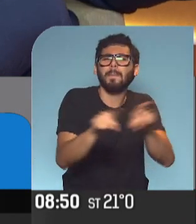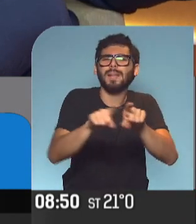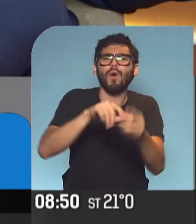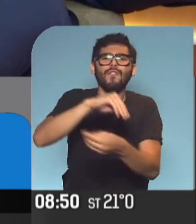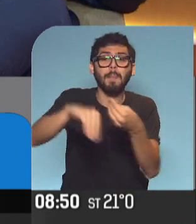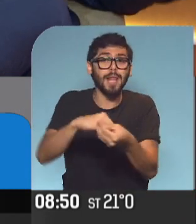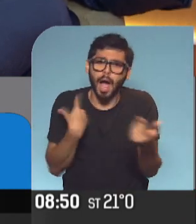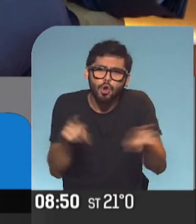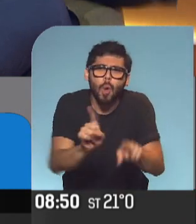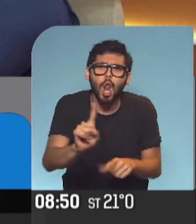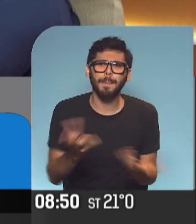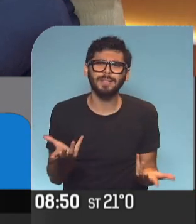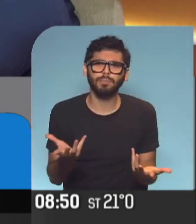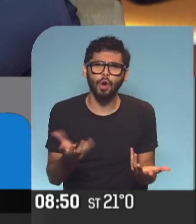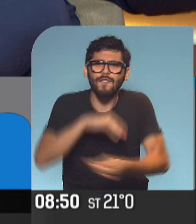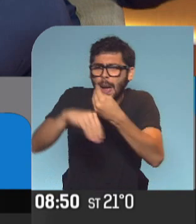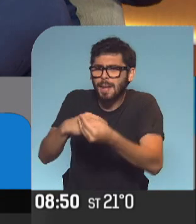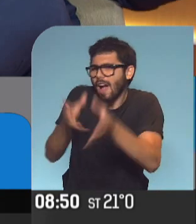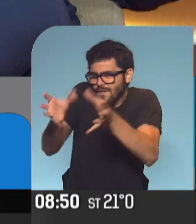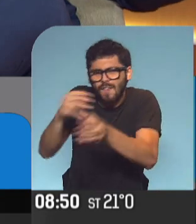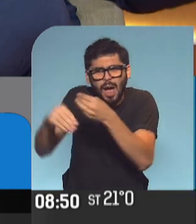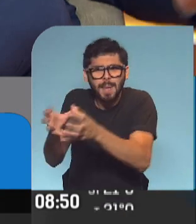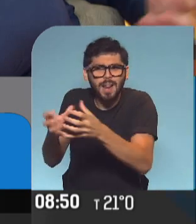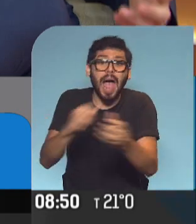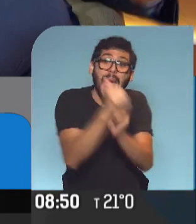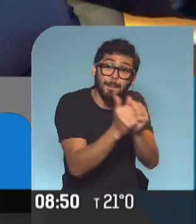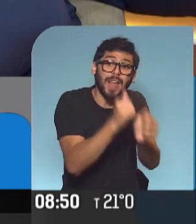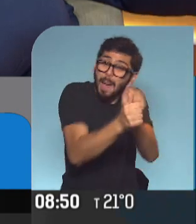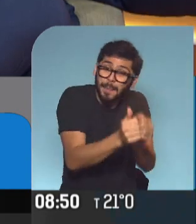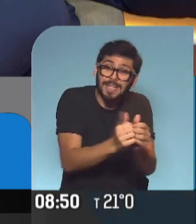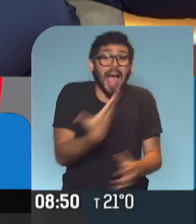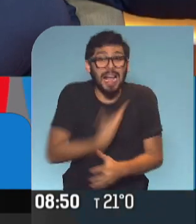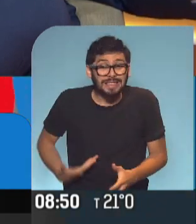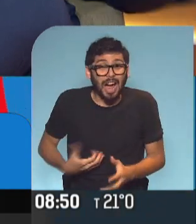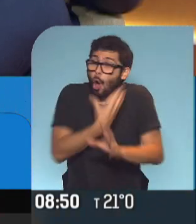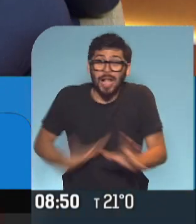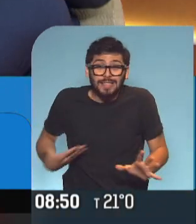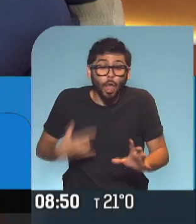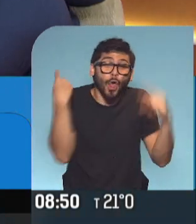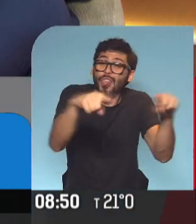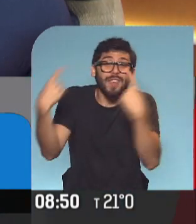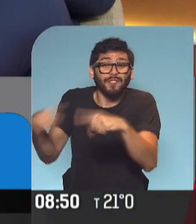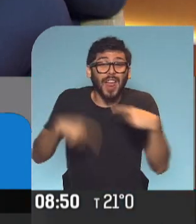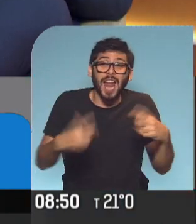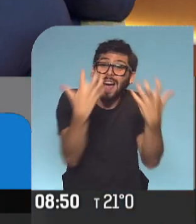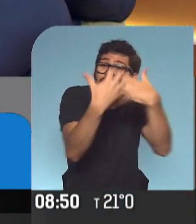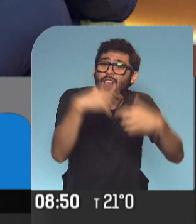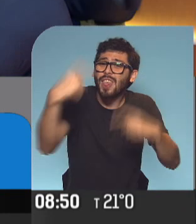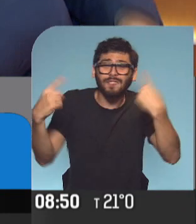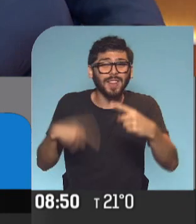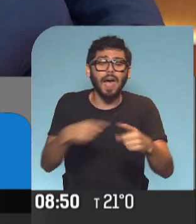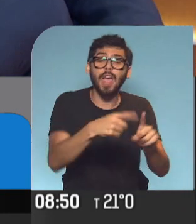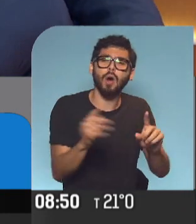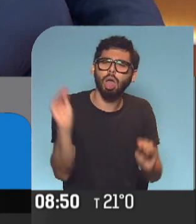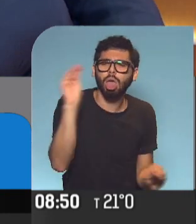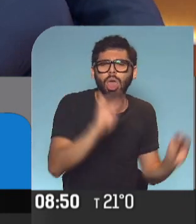empresa una empresa es una empresa una familia siempre un afán con una familia y uno está es el estado se entiende o sea hay como un juego retórico ahí que lo han